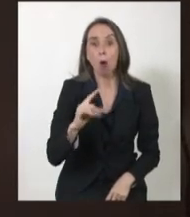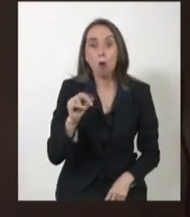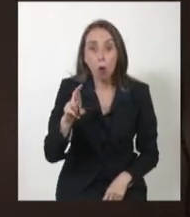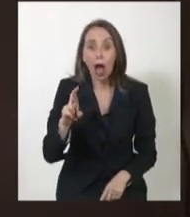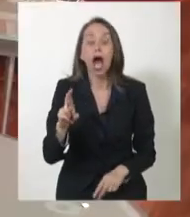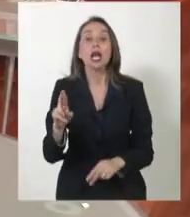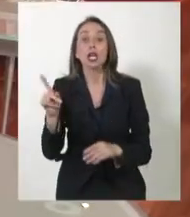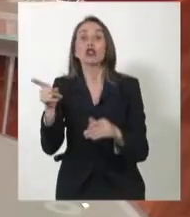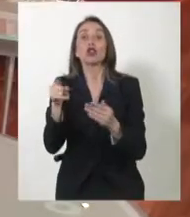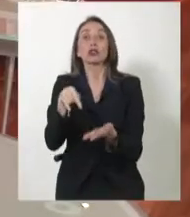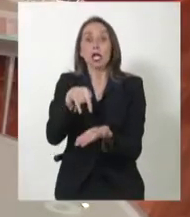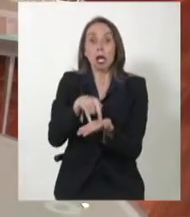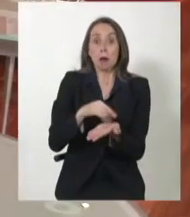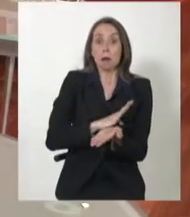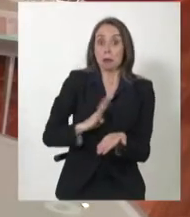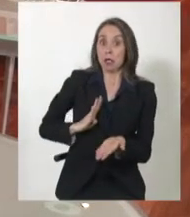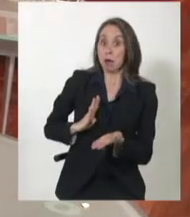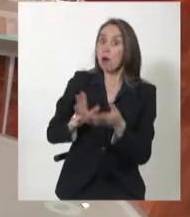está obligado